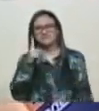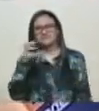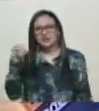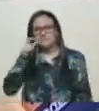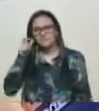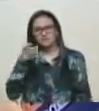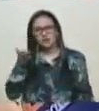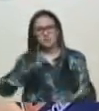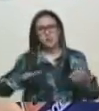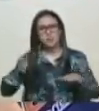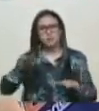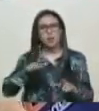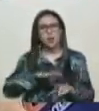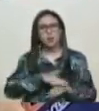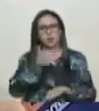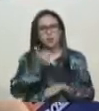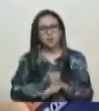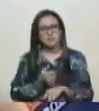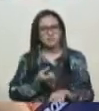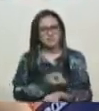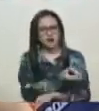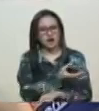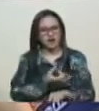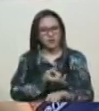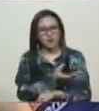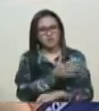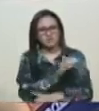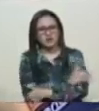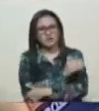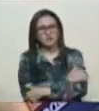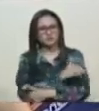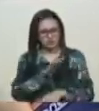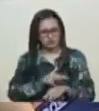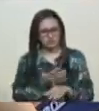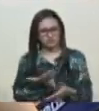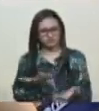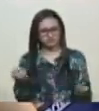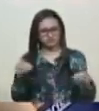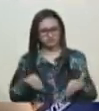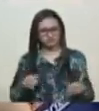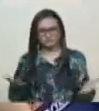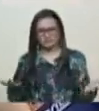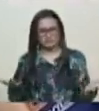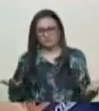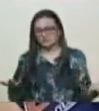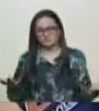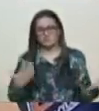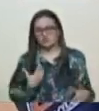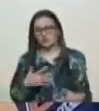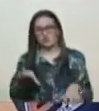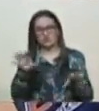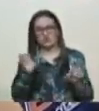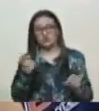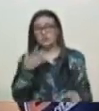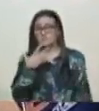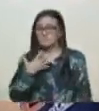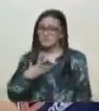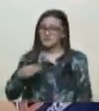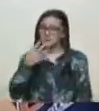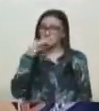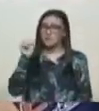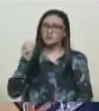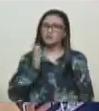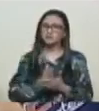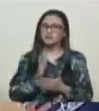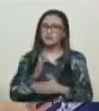personas fallecieran por culpa del llamado a la violencia de la derecha. No había ningún... Es un contrasentido absoluto. El presidente Maduro y la revolución han